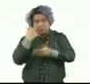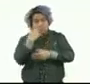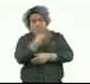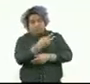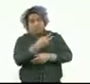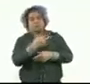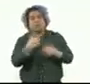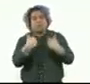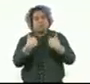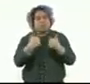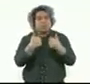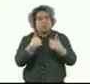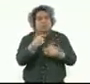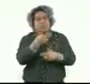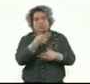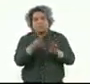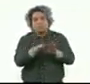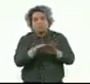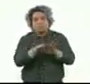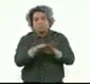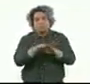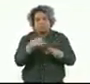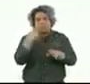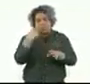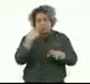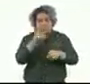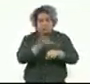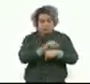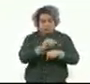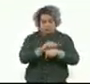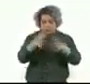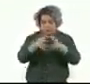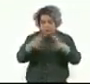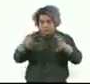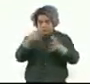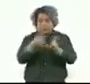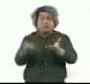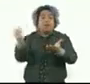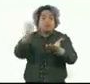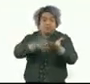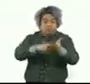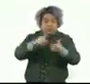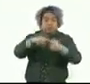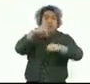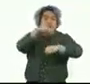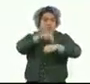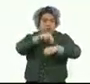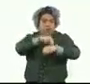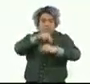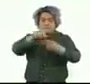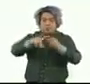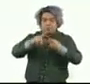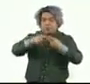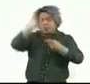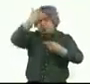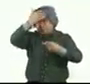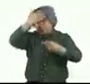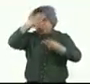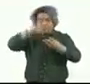ya lo entendimos, viene la camioneta, un médico, una enfermera, y se abre un